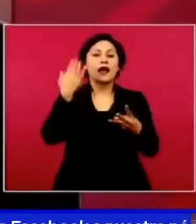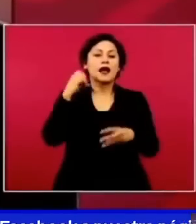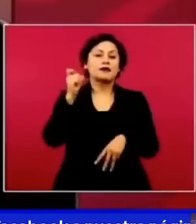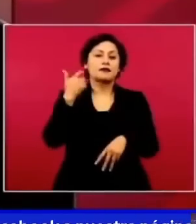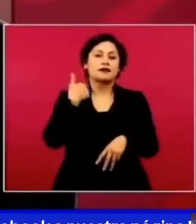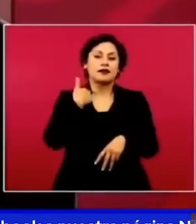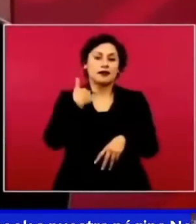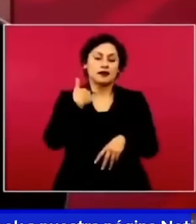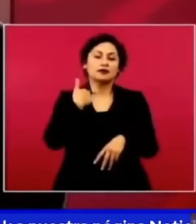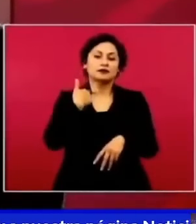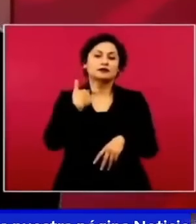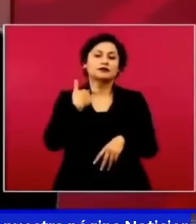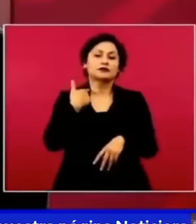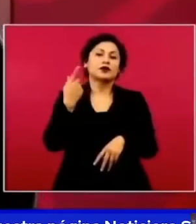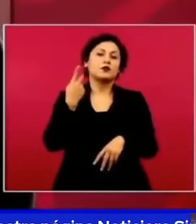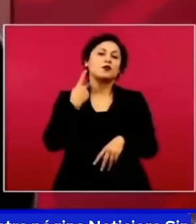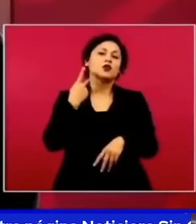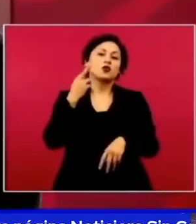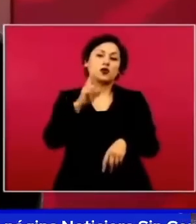de primera.